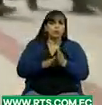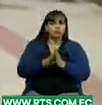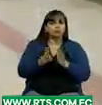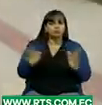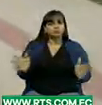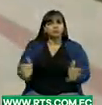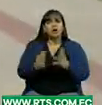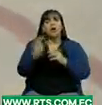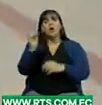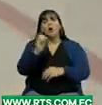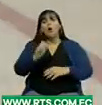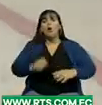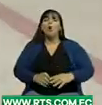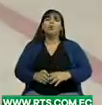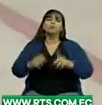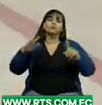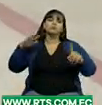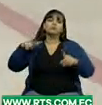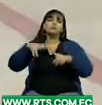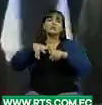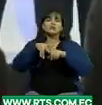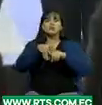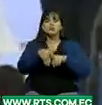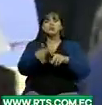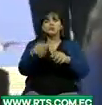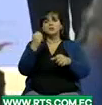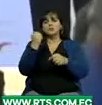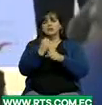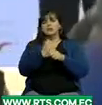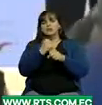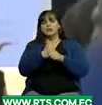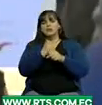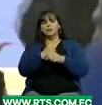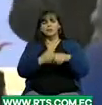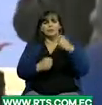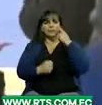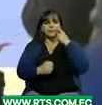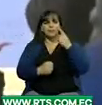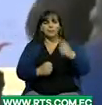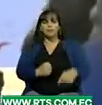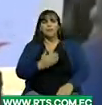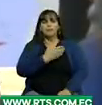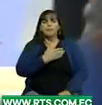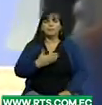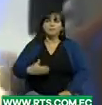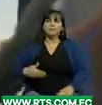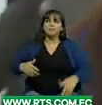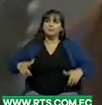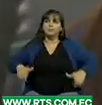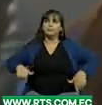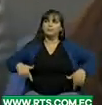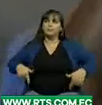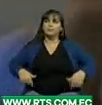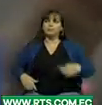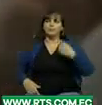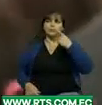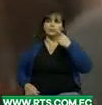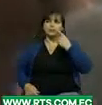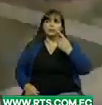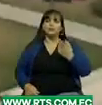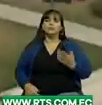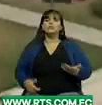Juntos construimos comunidad. Fue el evento al que asistió el presidente Lenín Moreno en el conjunto habitacional San Francisco de